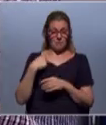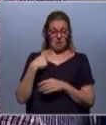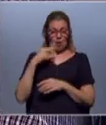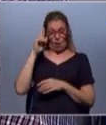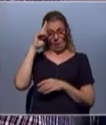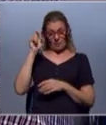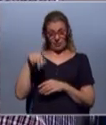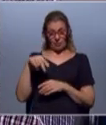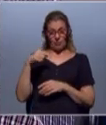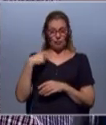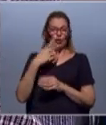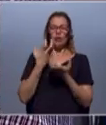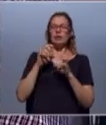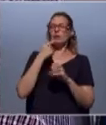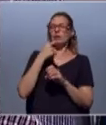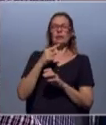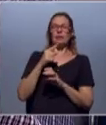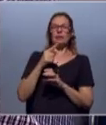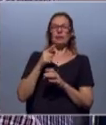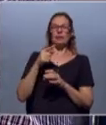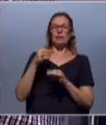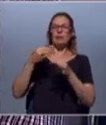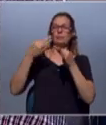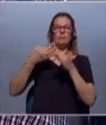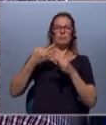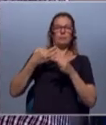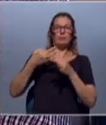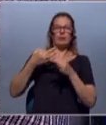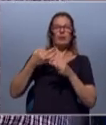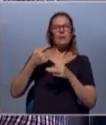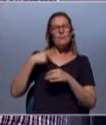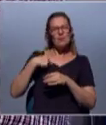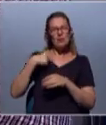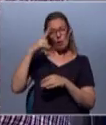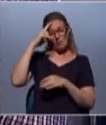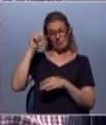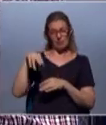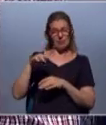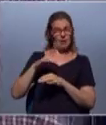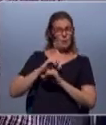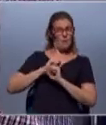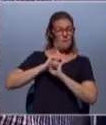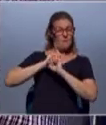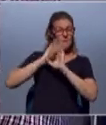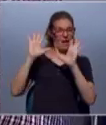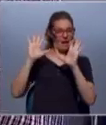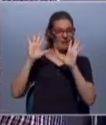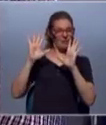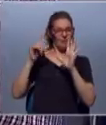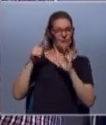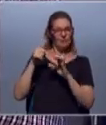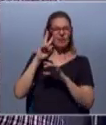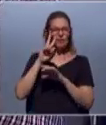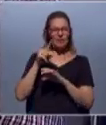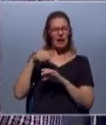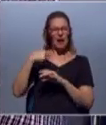porque no quiere decir que sea cierto en una opinión era escandaloso se iban a ver reaccionar va a haber una reacción